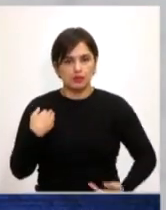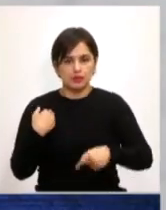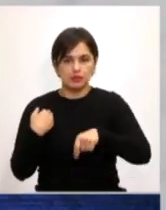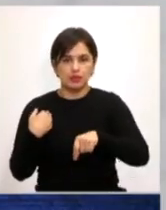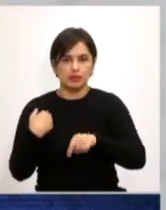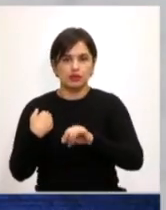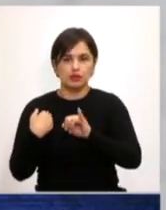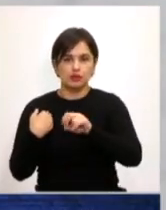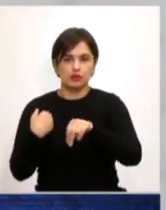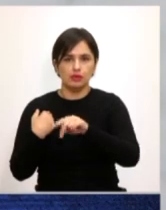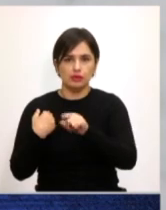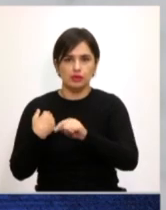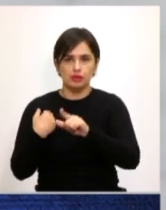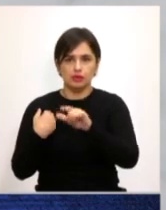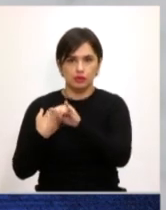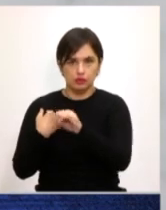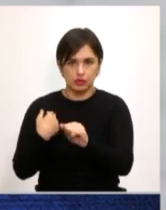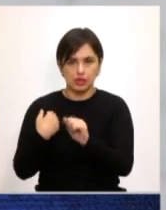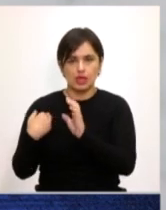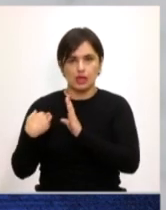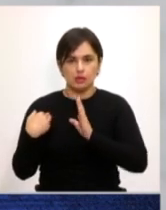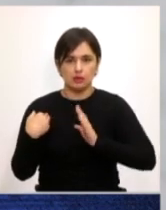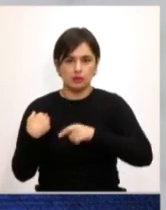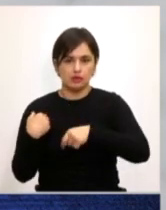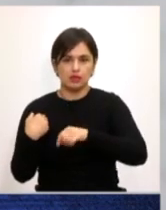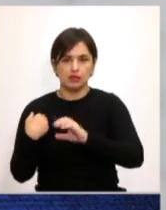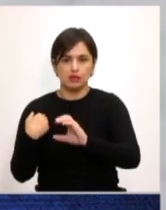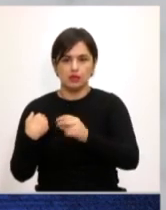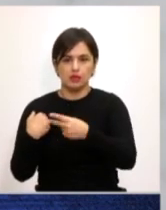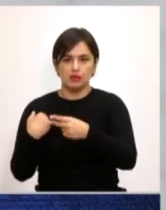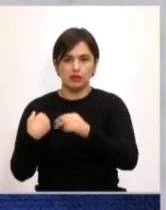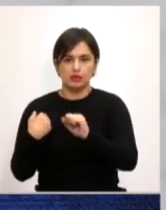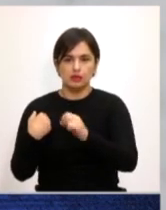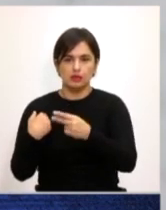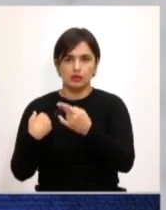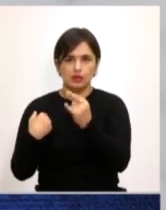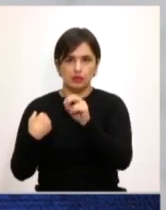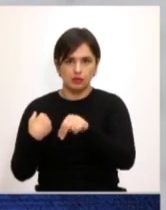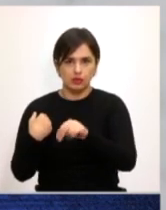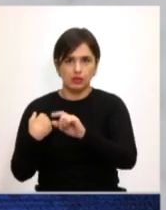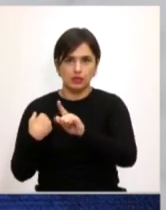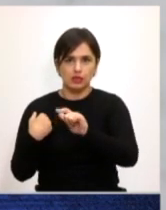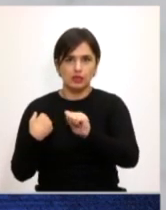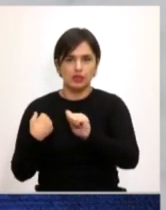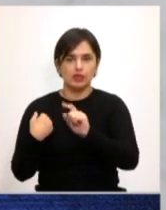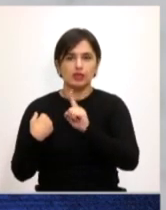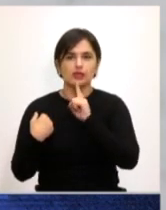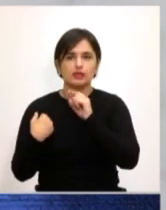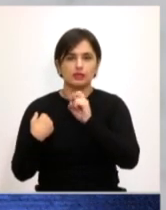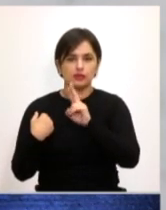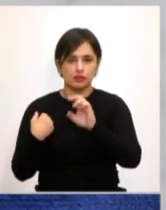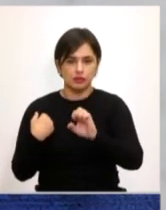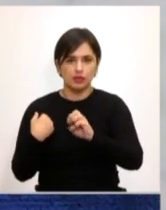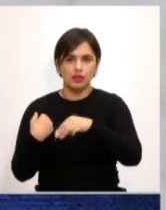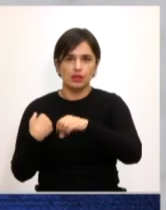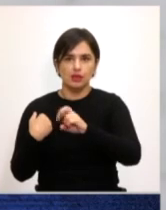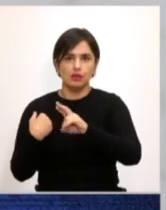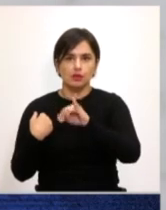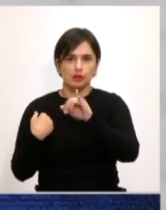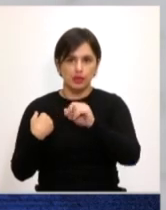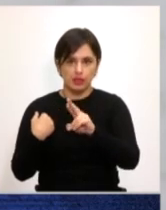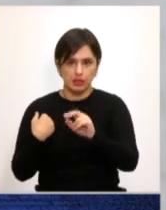José Miguel Insulza e integrado por los senadores Francisco Chaguán, Juan Ignacio Latorre, Iván Moreira y Jaime